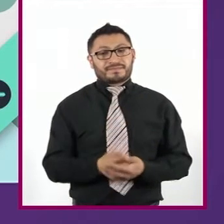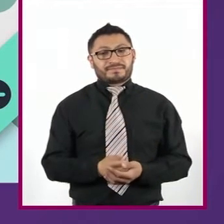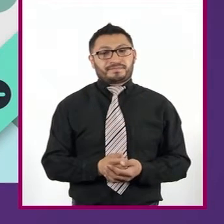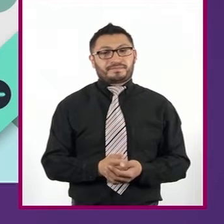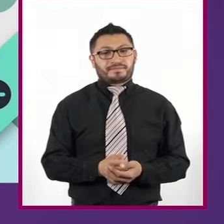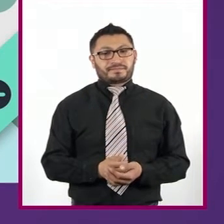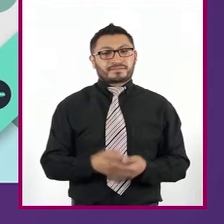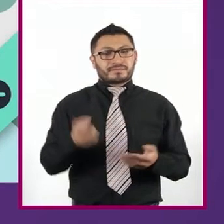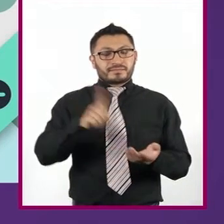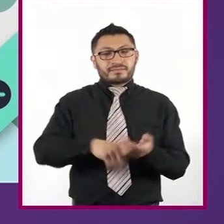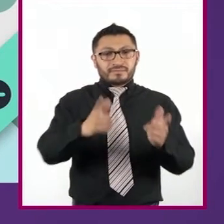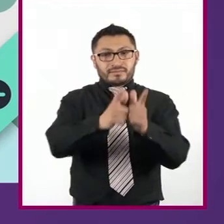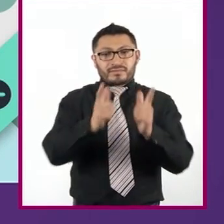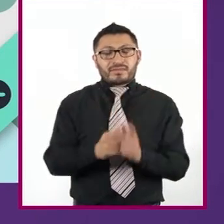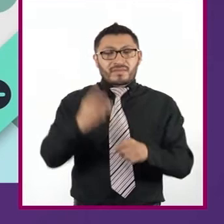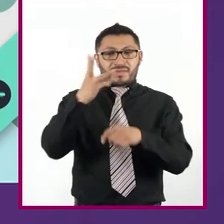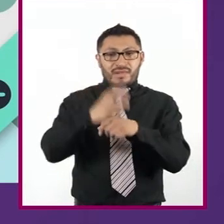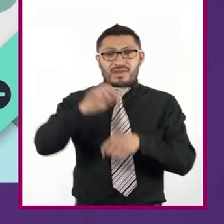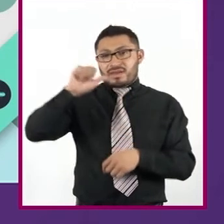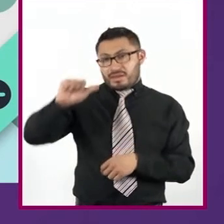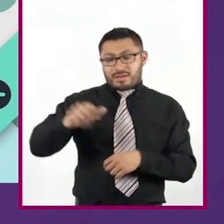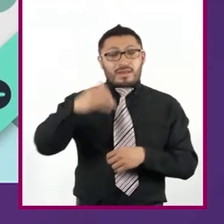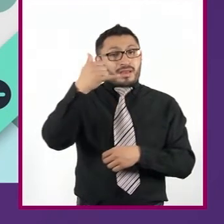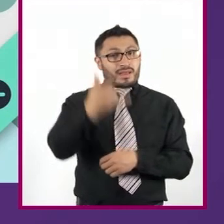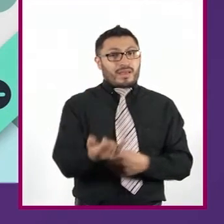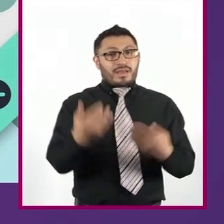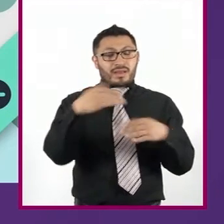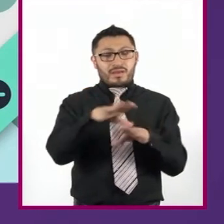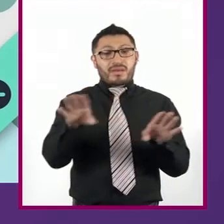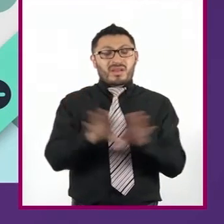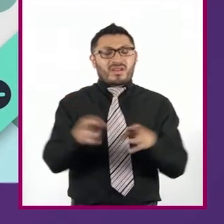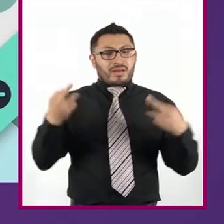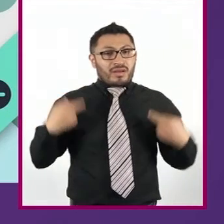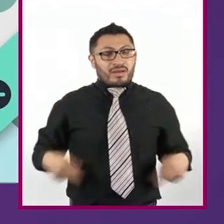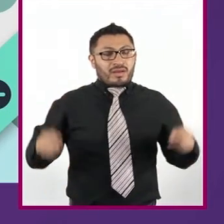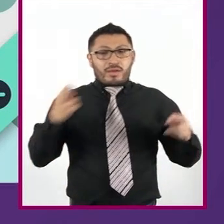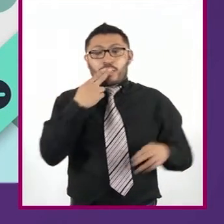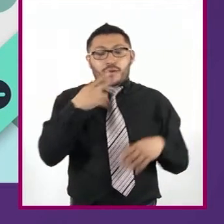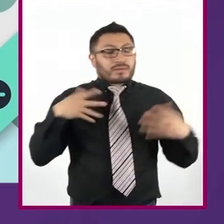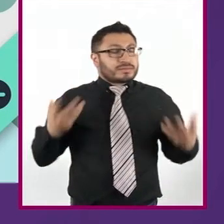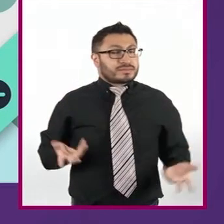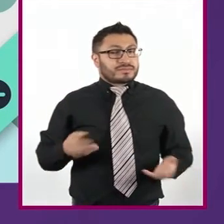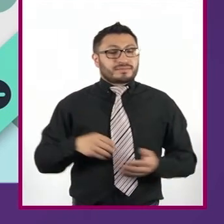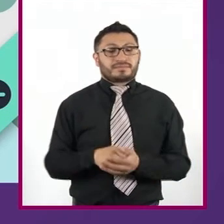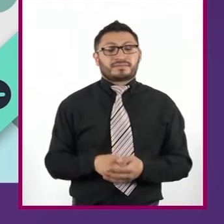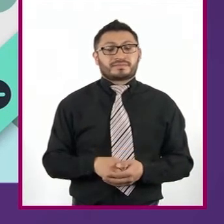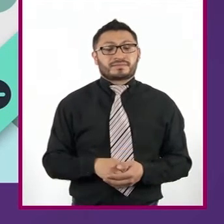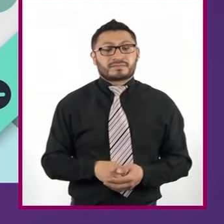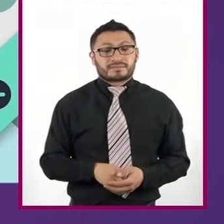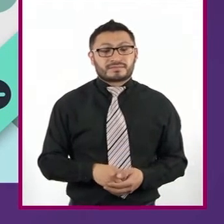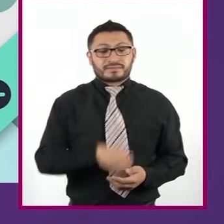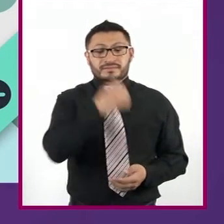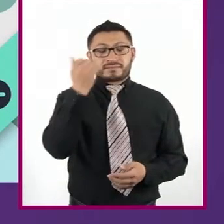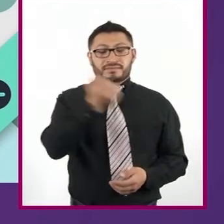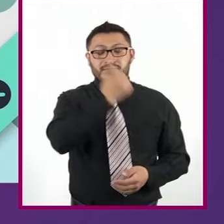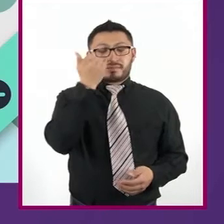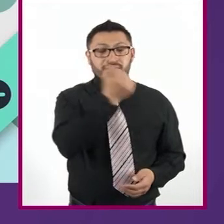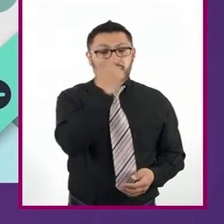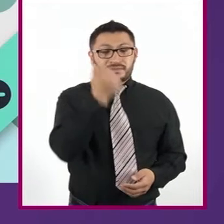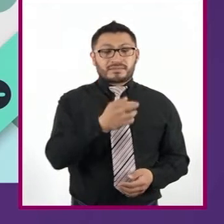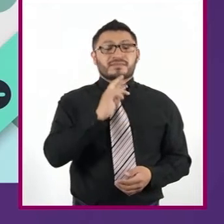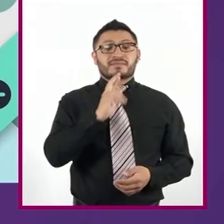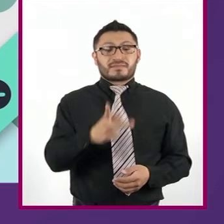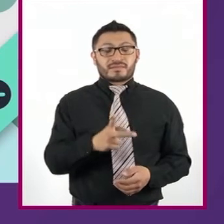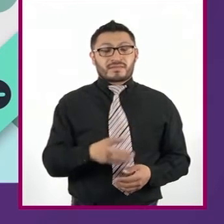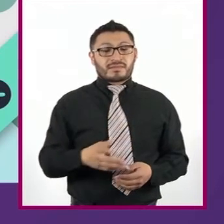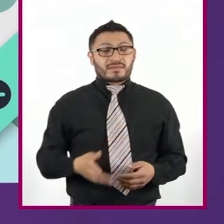alumnos del grupo de tercero A. Y en cuestión de cómo ir vestidos, las y los alumnos